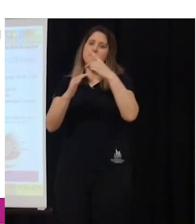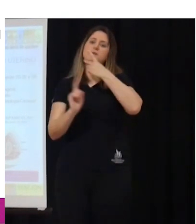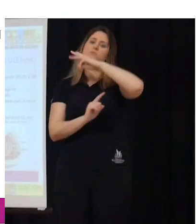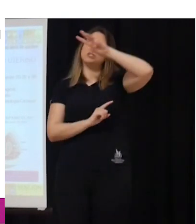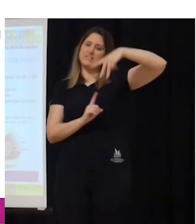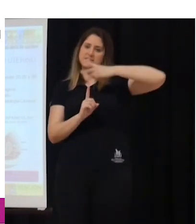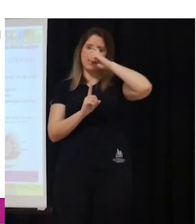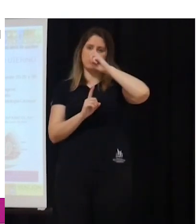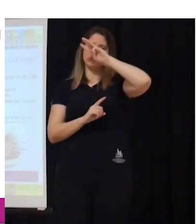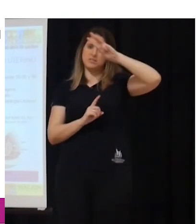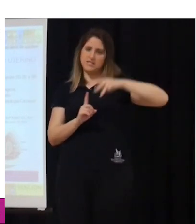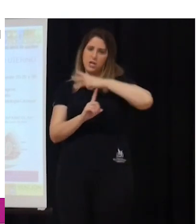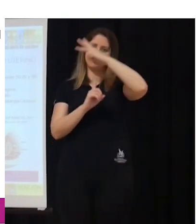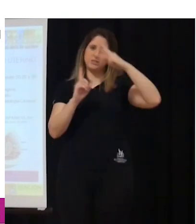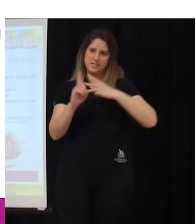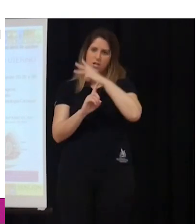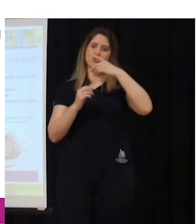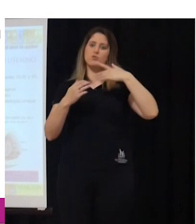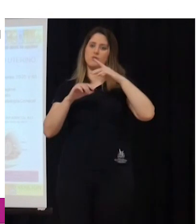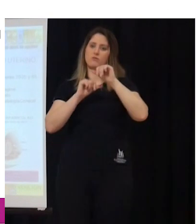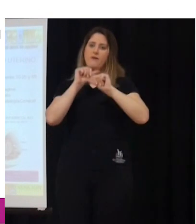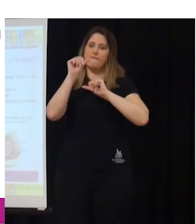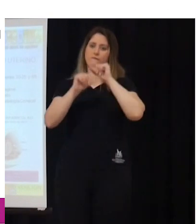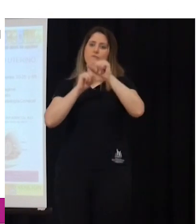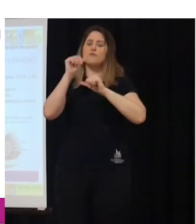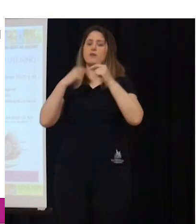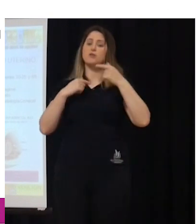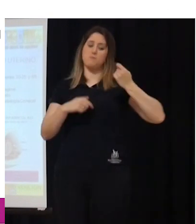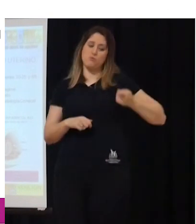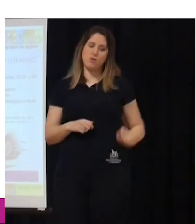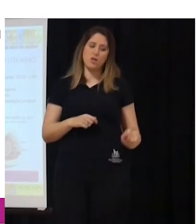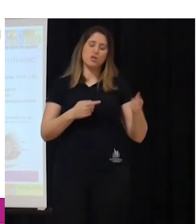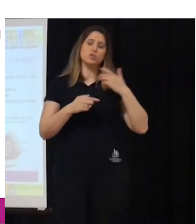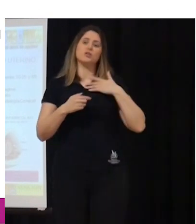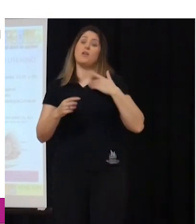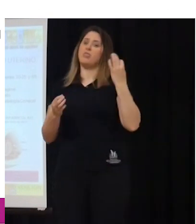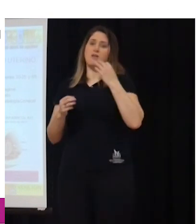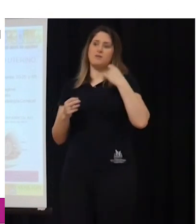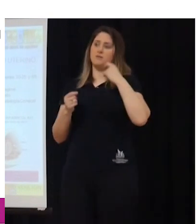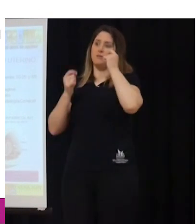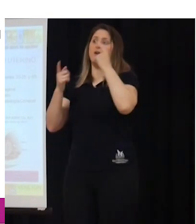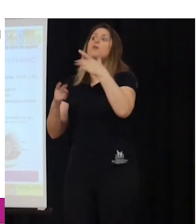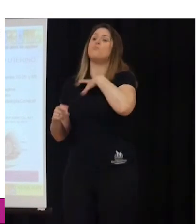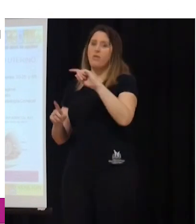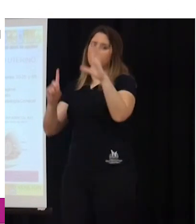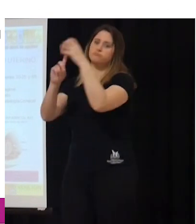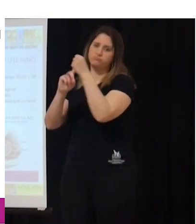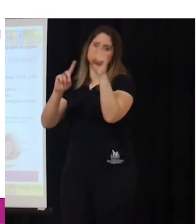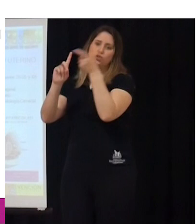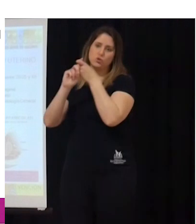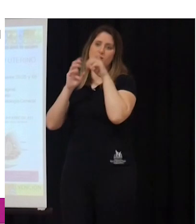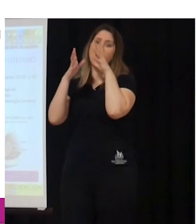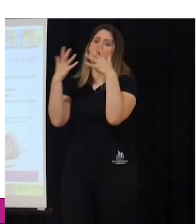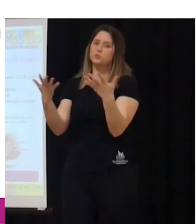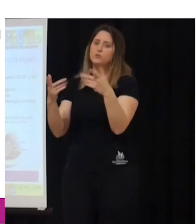3 años. Es un modelo que los profesionales estamos queriendo mejorar porque tiene capacidades de mejora y en la